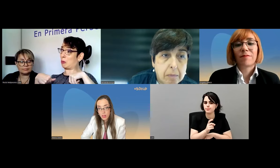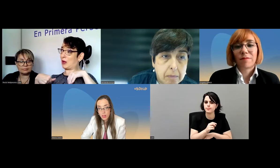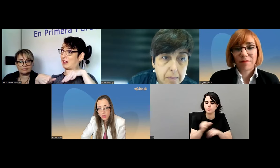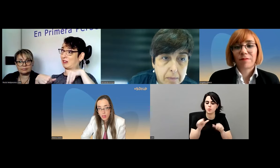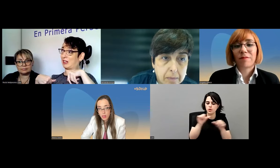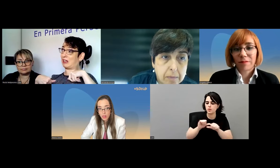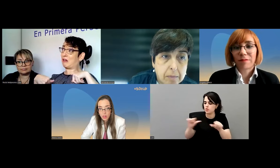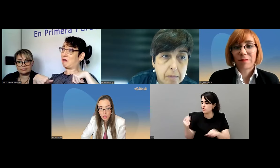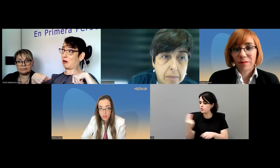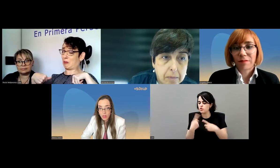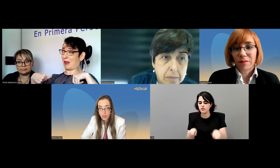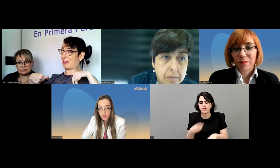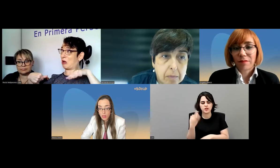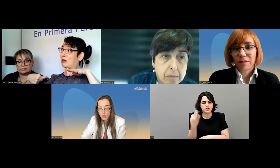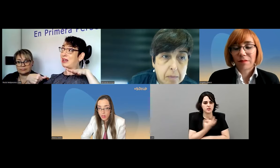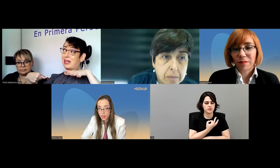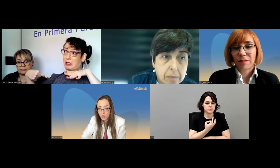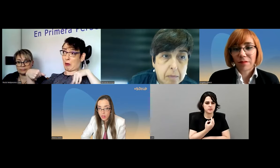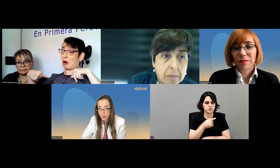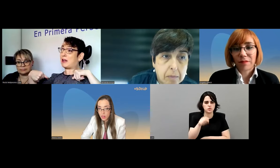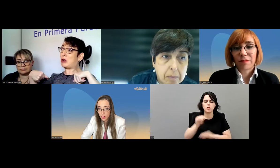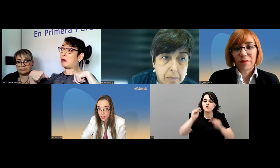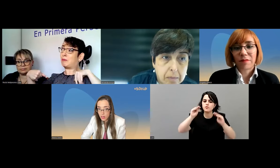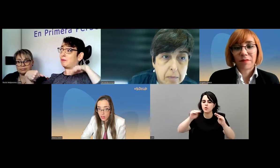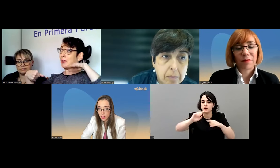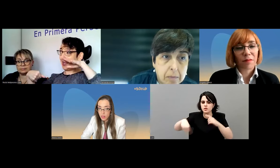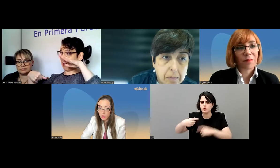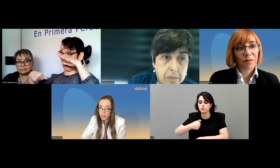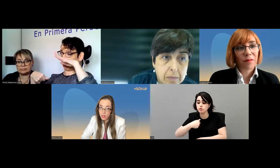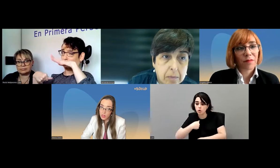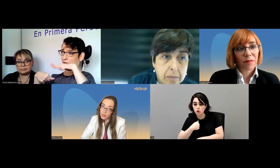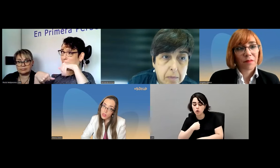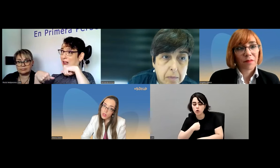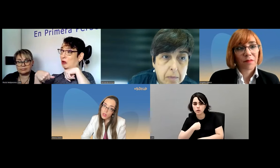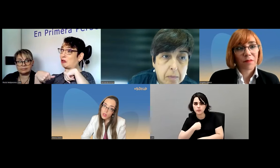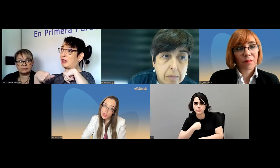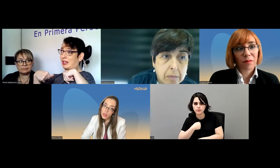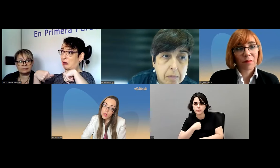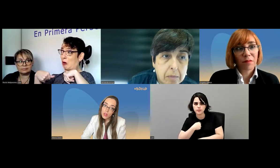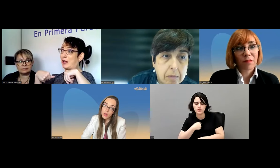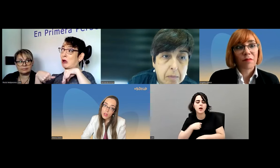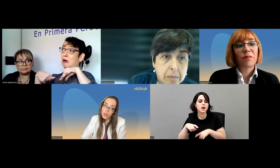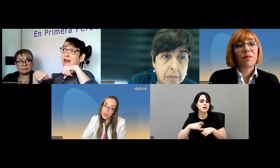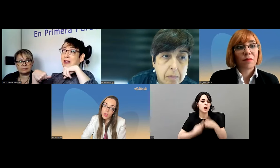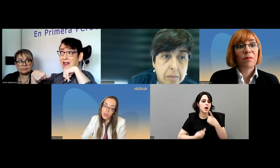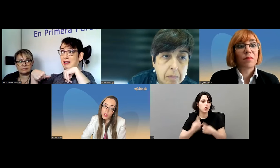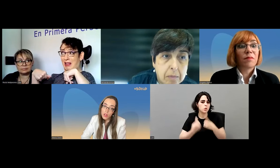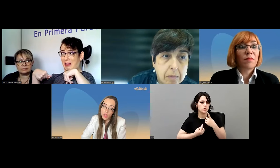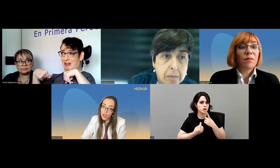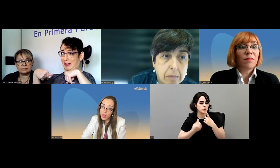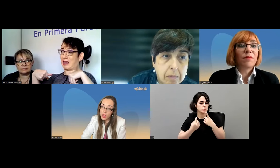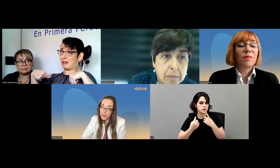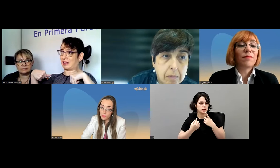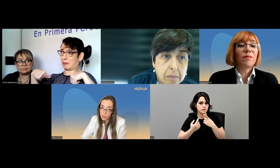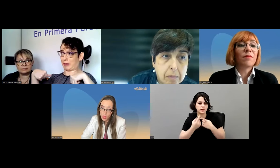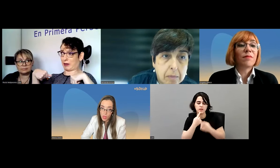Tú puedes tener formación y luego yo, en ciertos aspectos, y luego yo